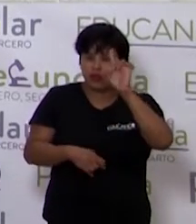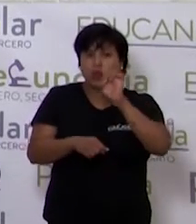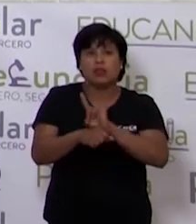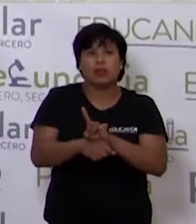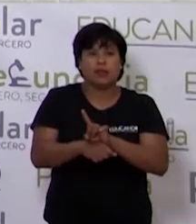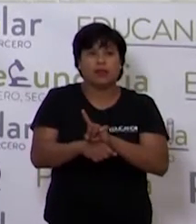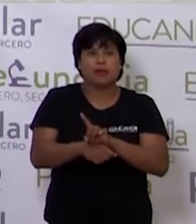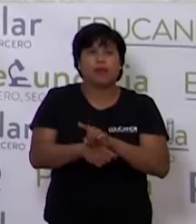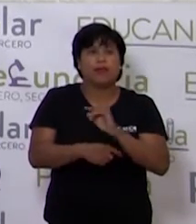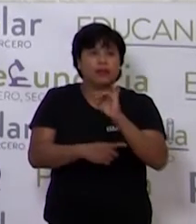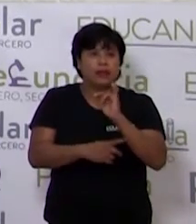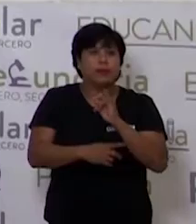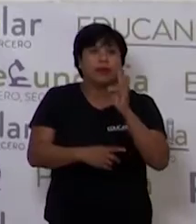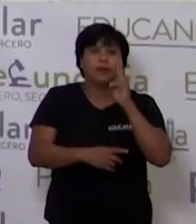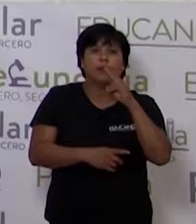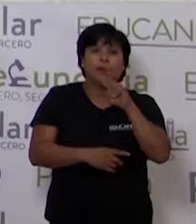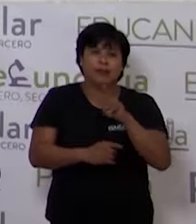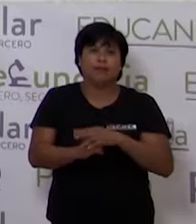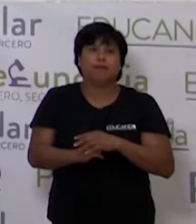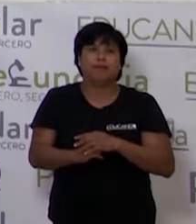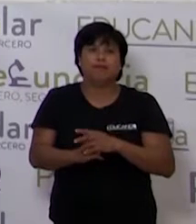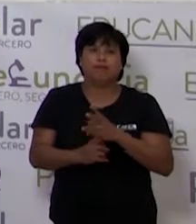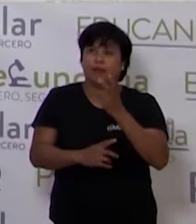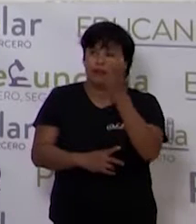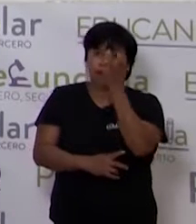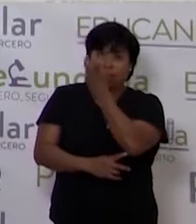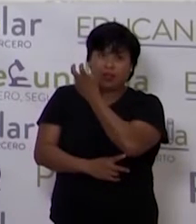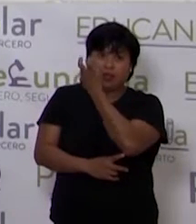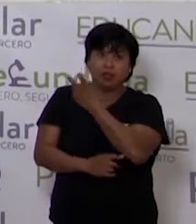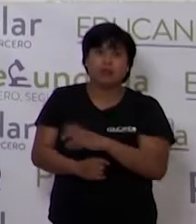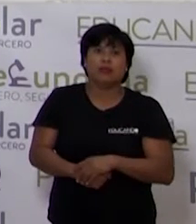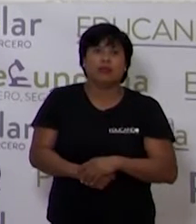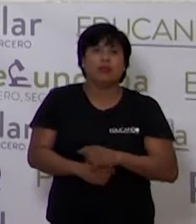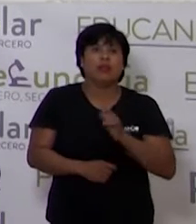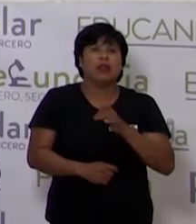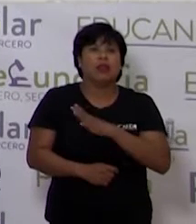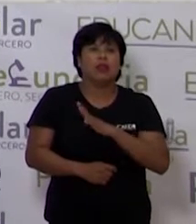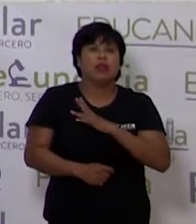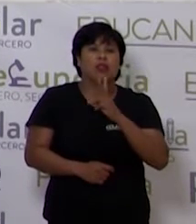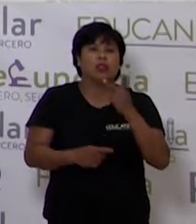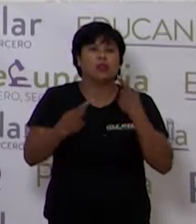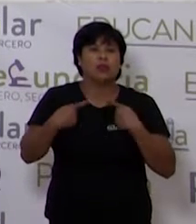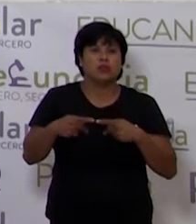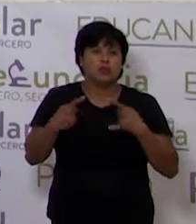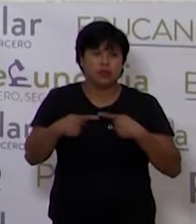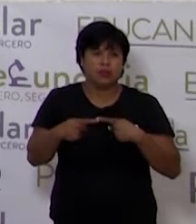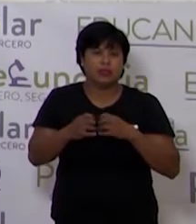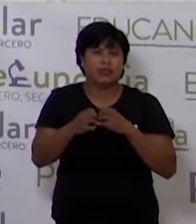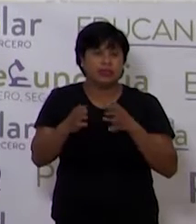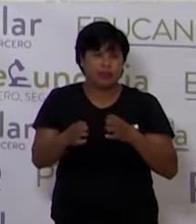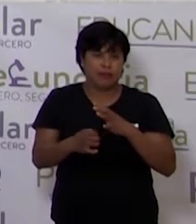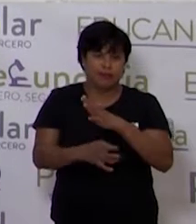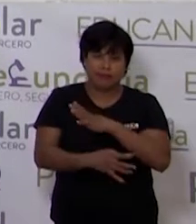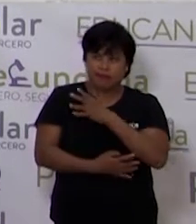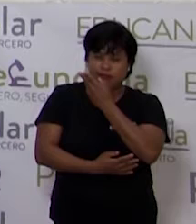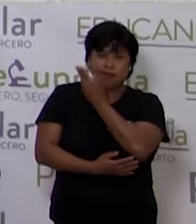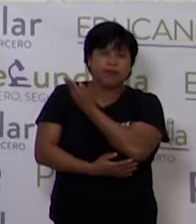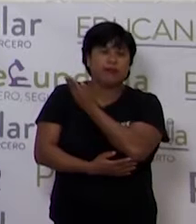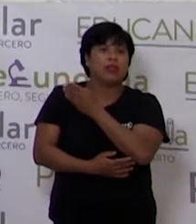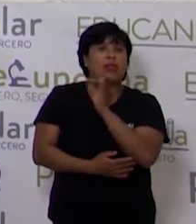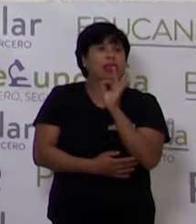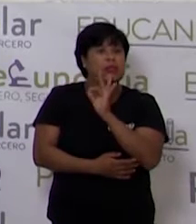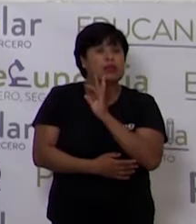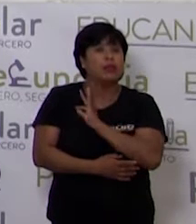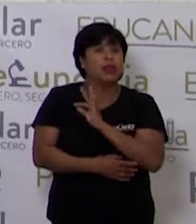hoy. ¿Sí? Mira, este dibujito, dos personas están gritando. Eso puede